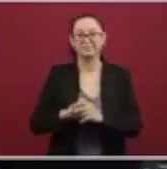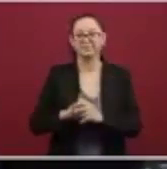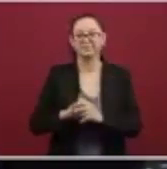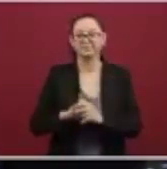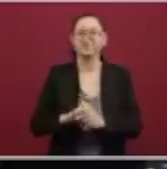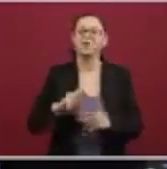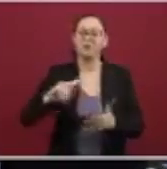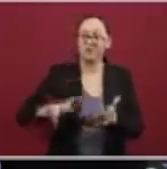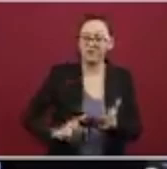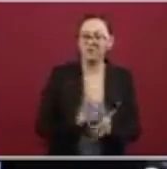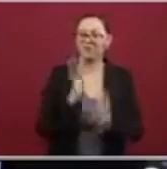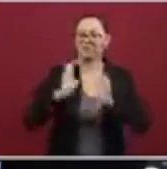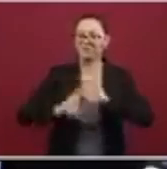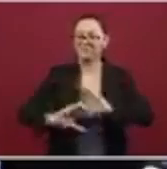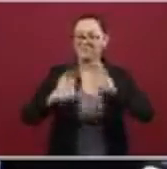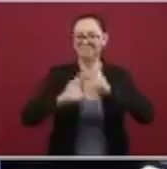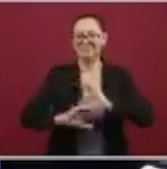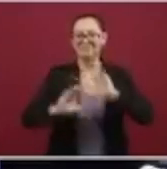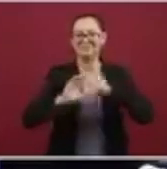Otra canción.